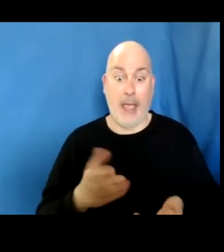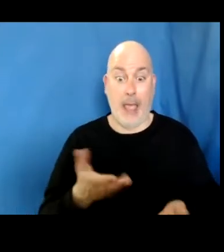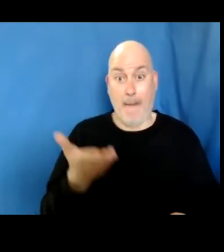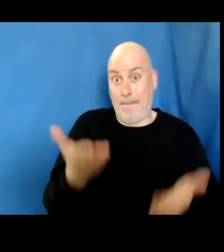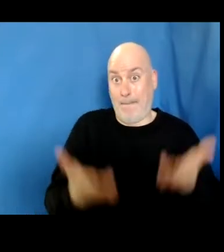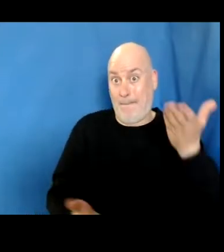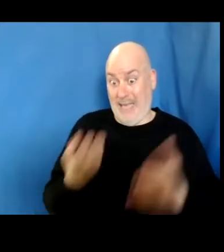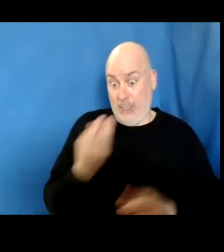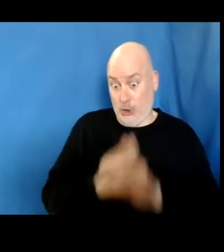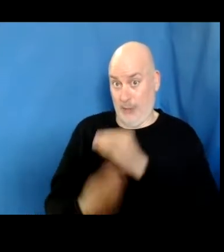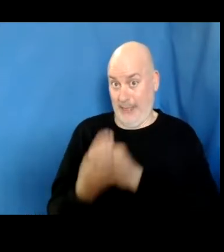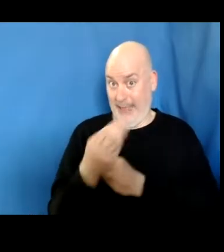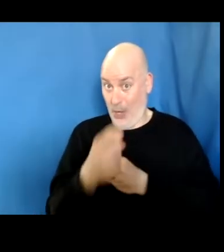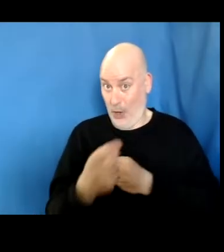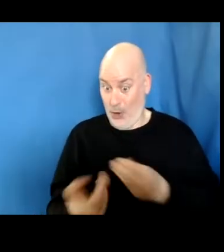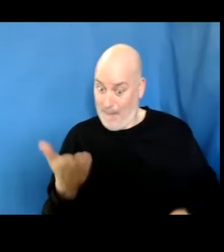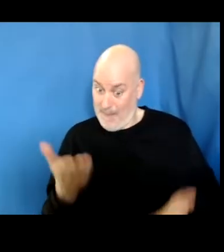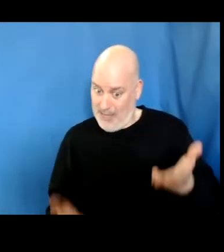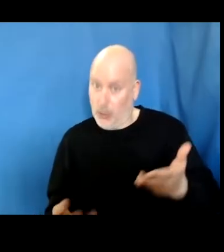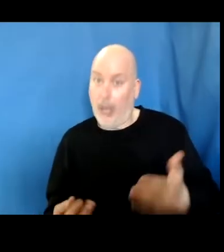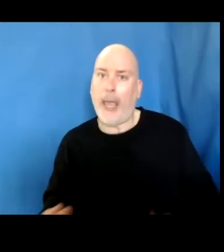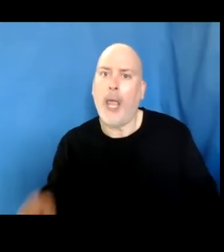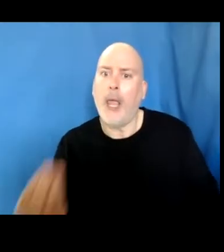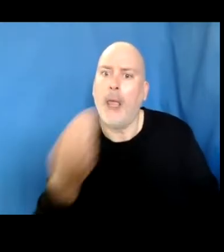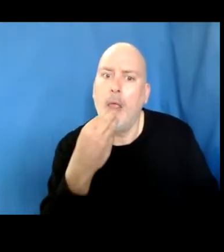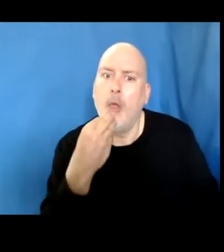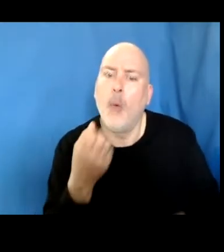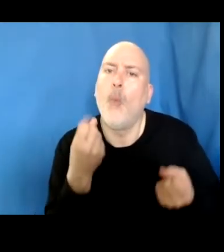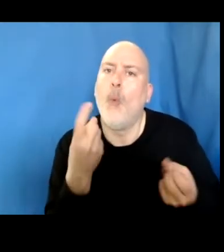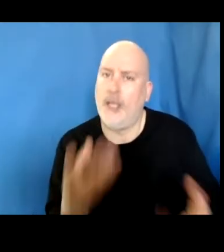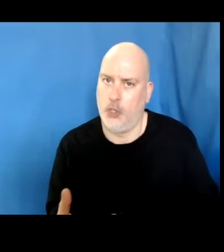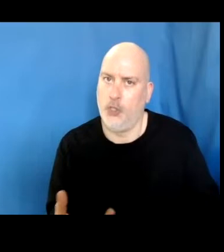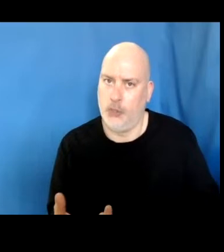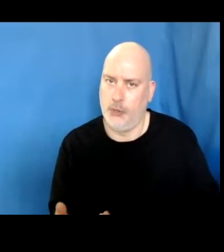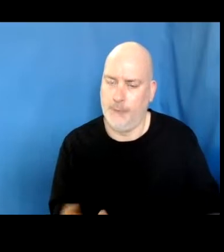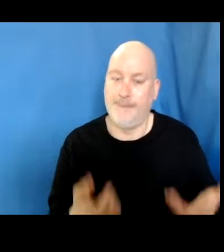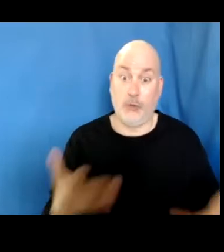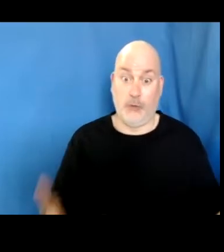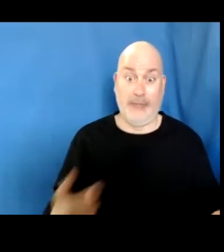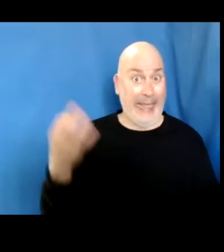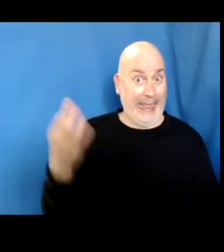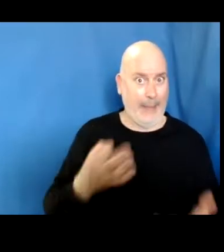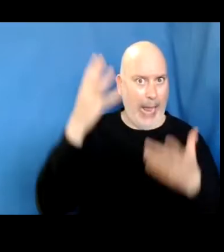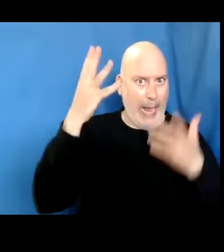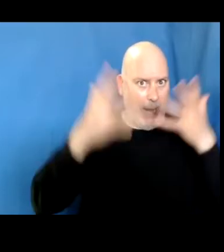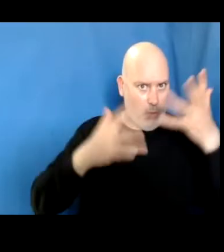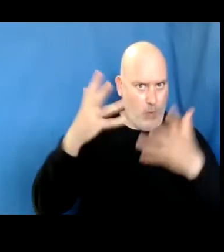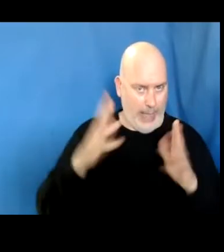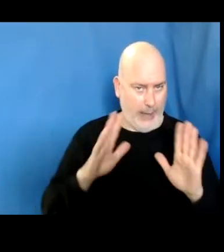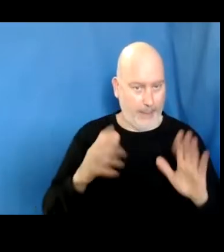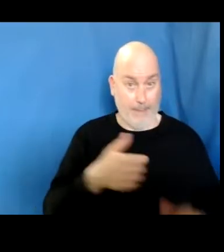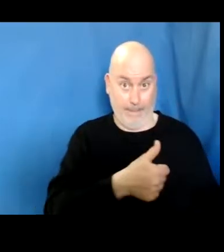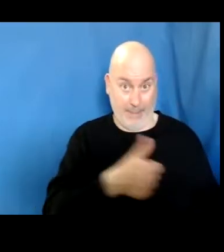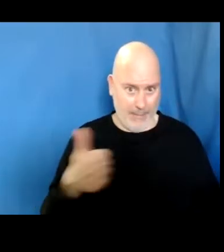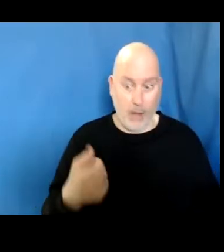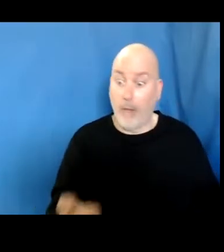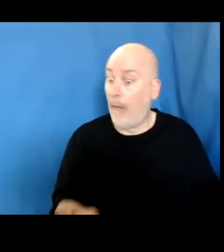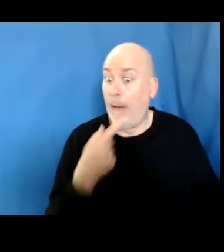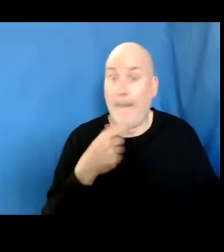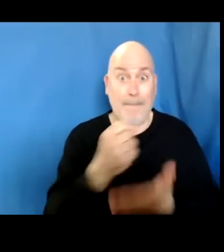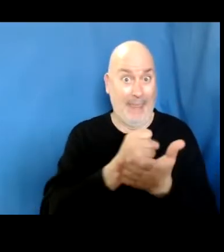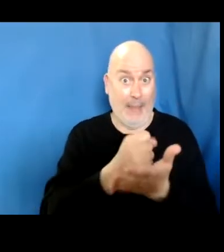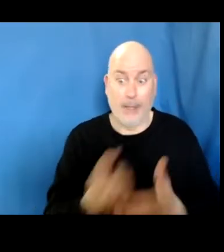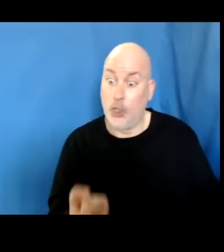niño y de la cantidad ingerida. Por lo tanto, tenemos que hacer un cálculo del medicamento que se ha